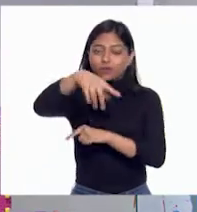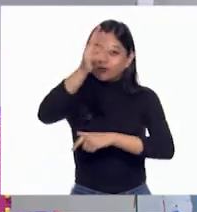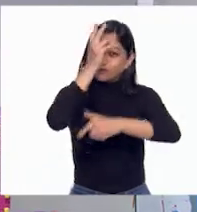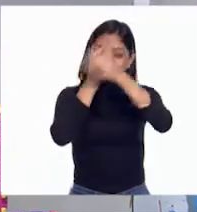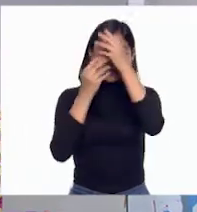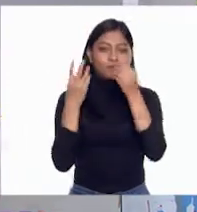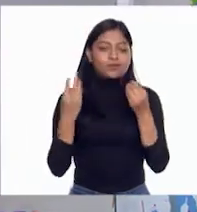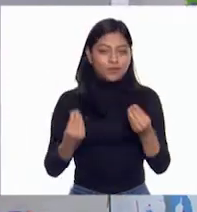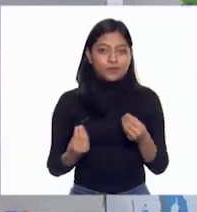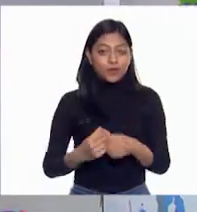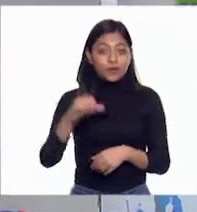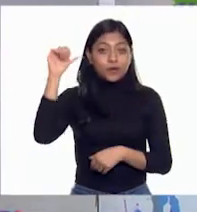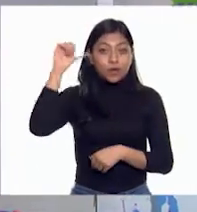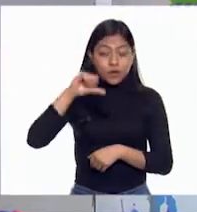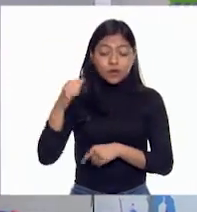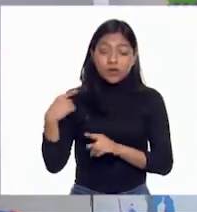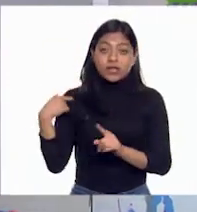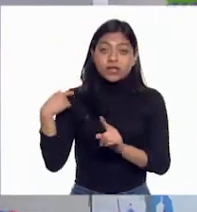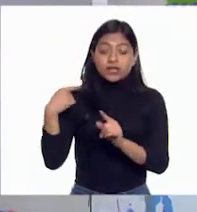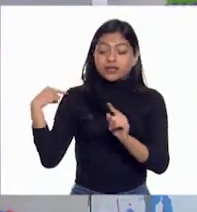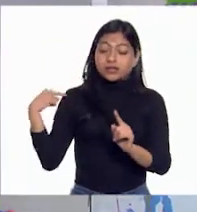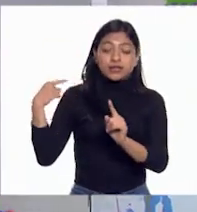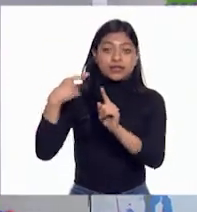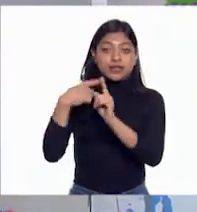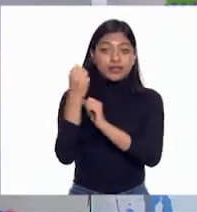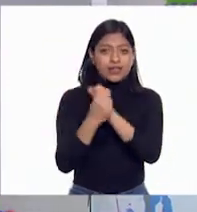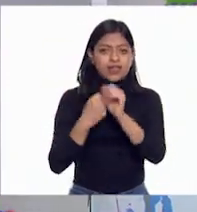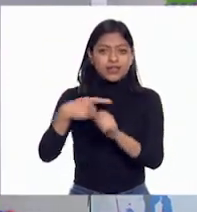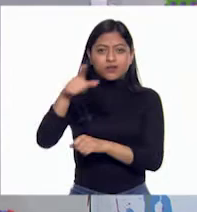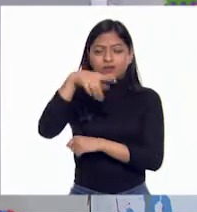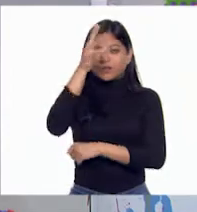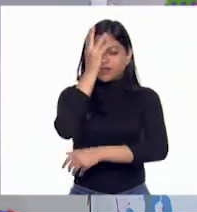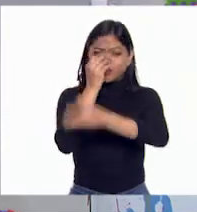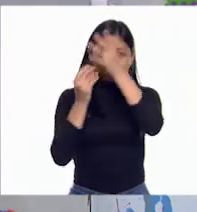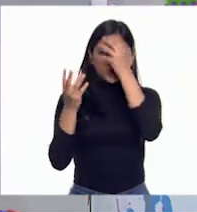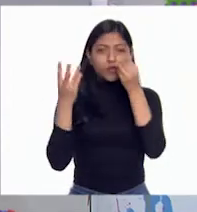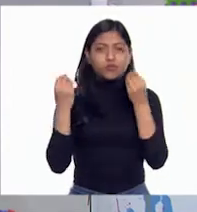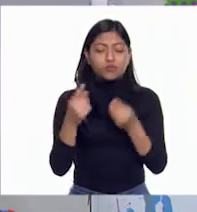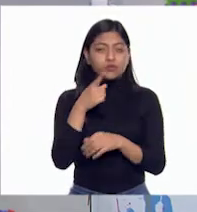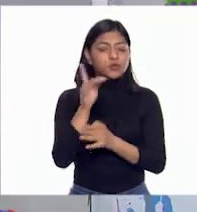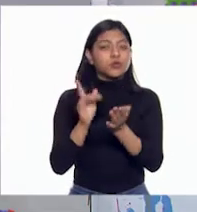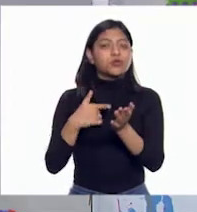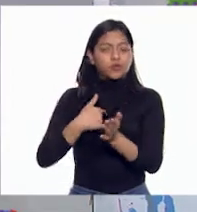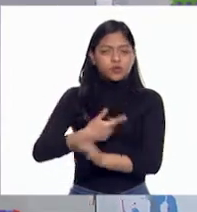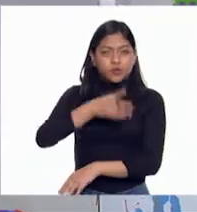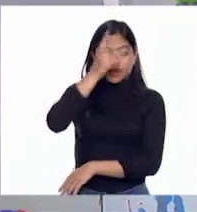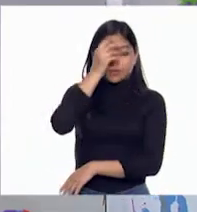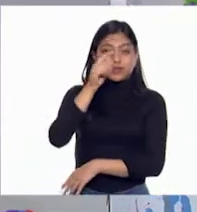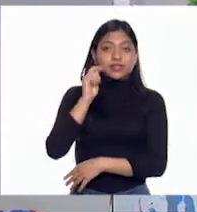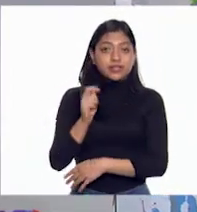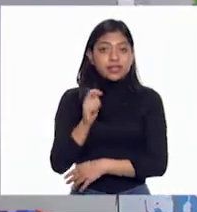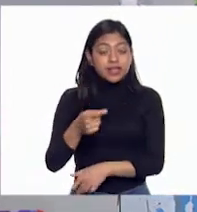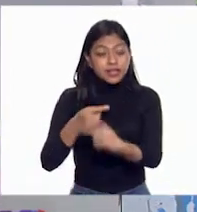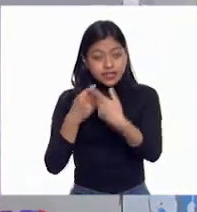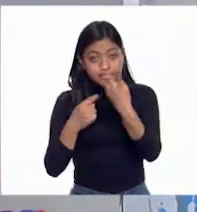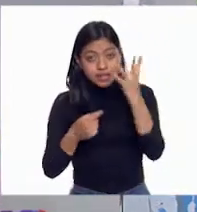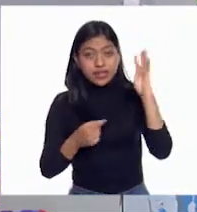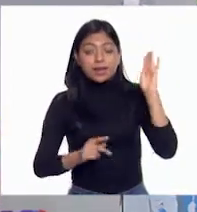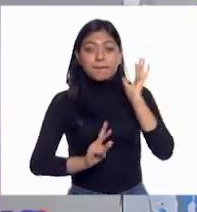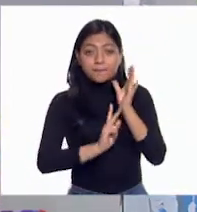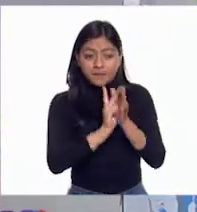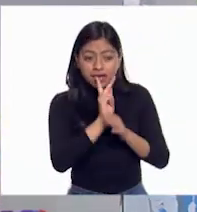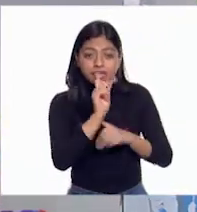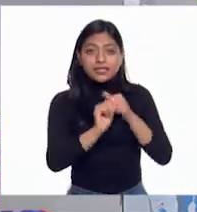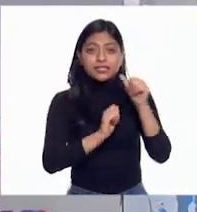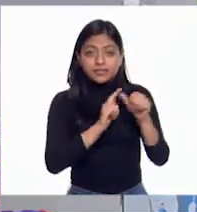conocimientos. En este ciclo escolar hemos aprendido muchísimo. Una gran lección que aprendí es que los seres humanos necesitamos